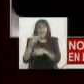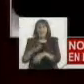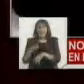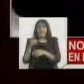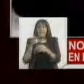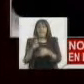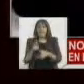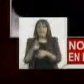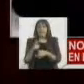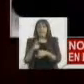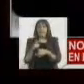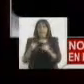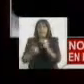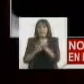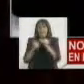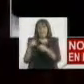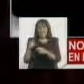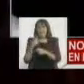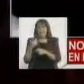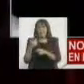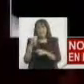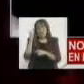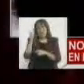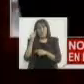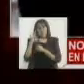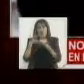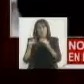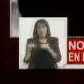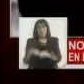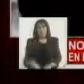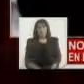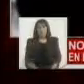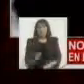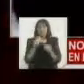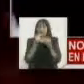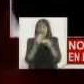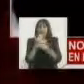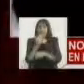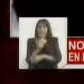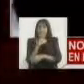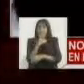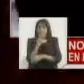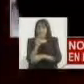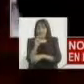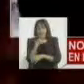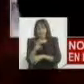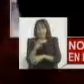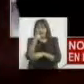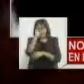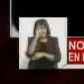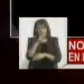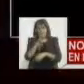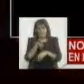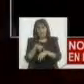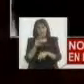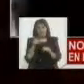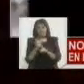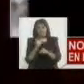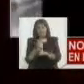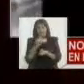desgraciadamente apoyada a veces por el propio gobierno de Nicaragua. Bien. Muchísimas gracias a don René Castro, canciller de la República, y por